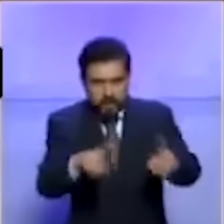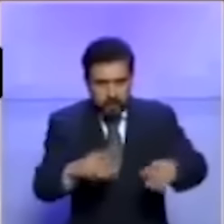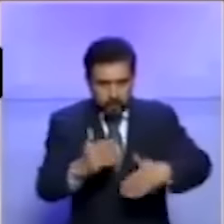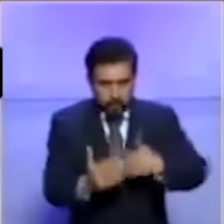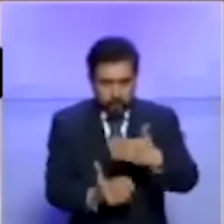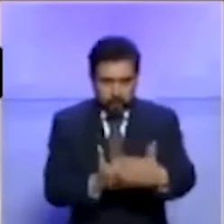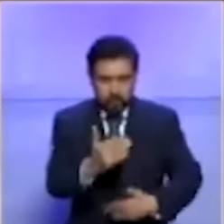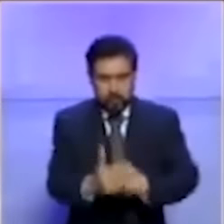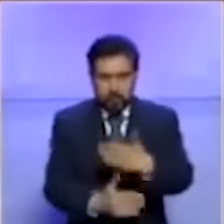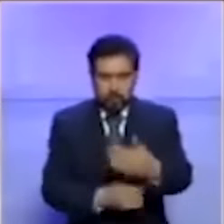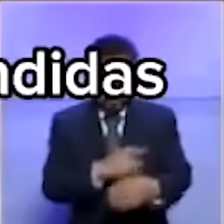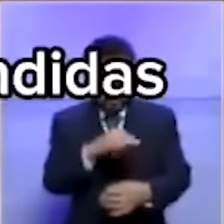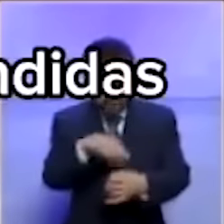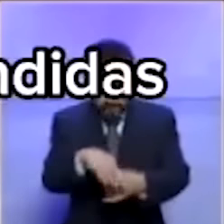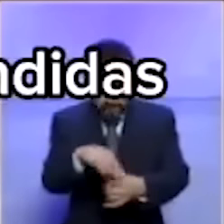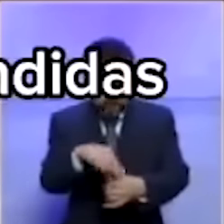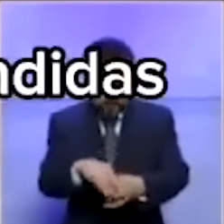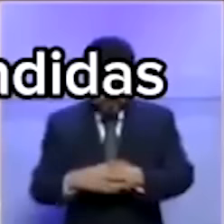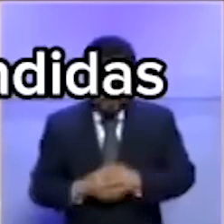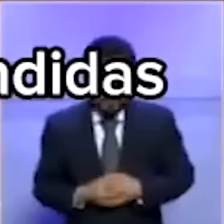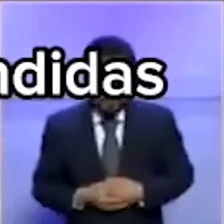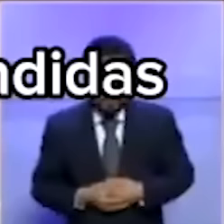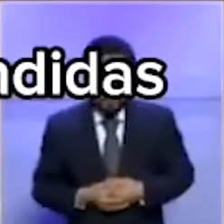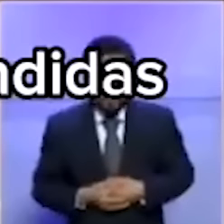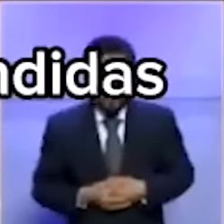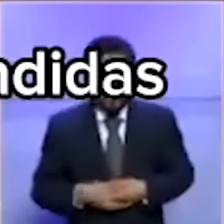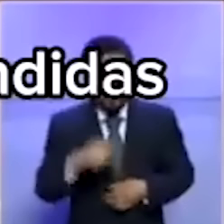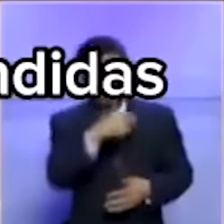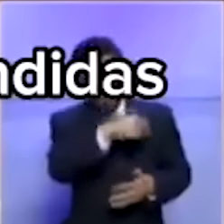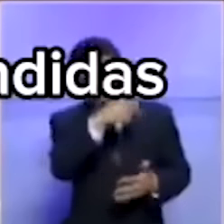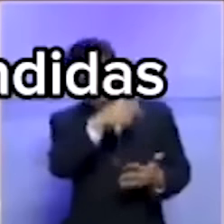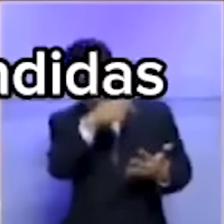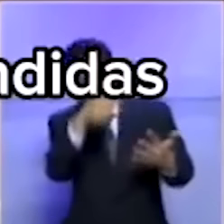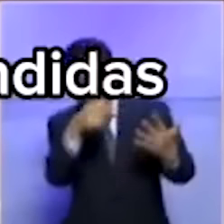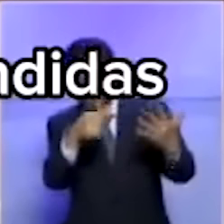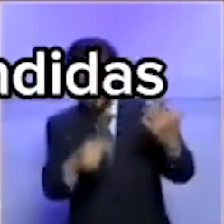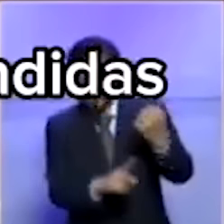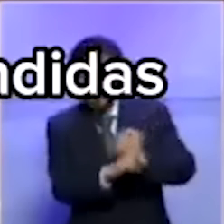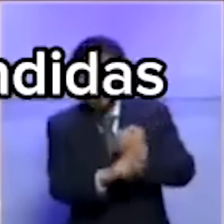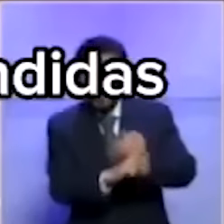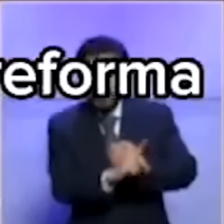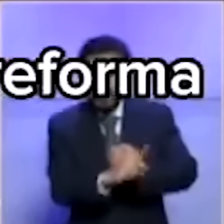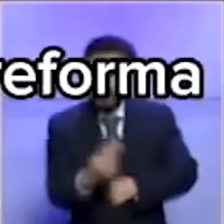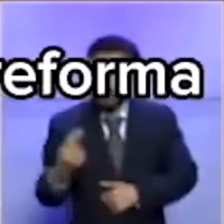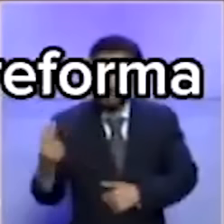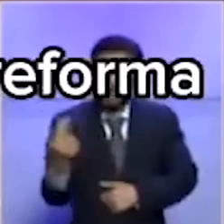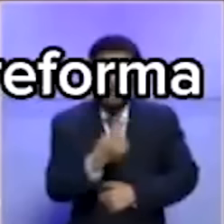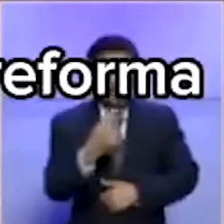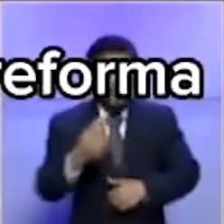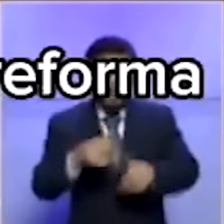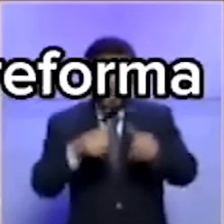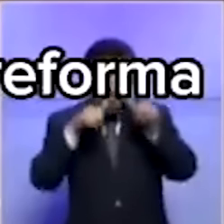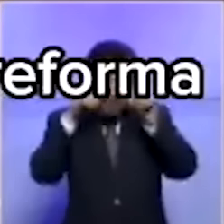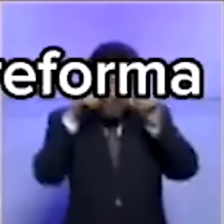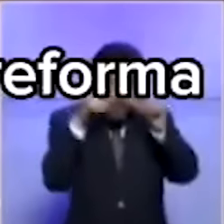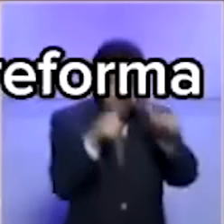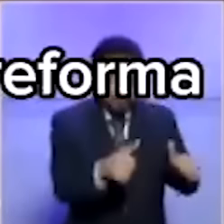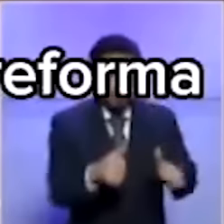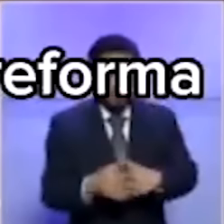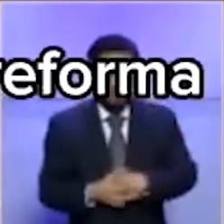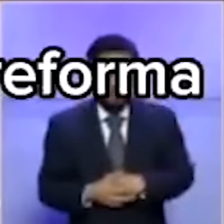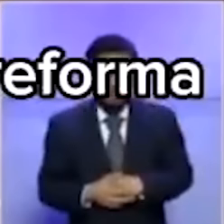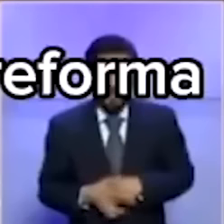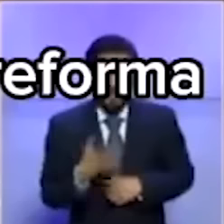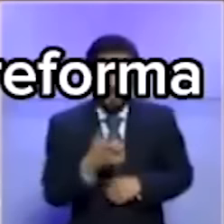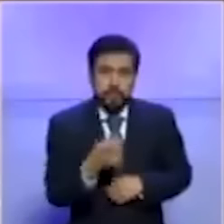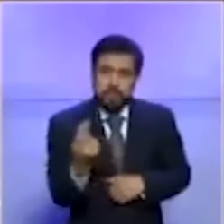proceso electoral todas estas problemáticas requieren ser atendidas y muchas de ellas tendrán que ser